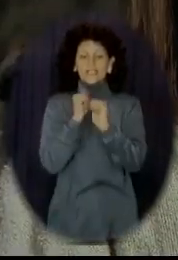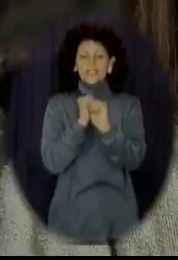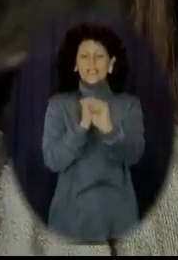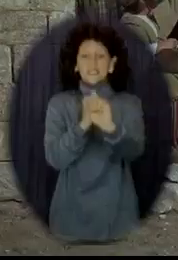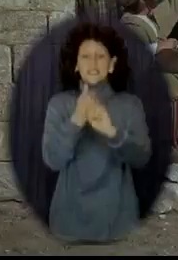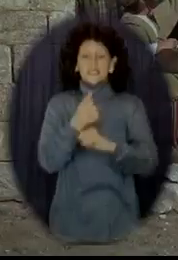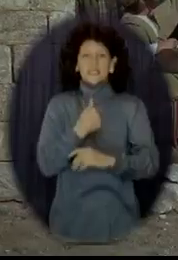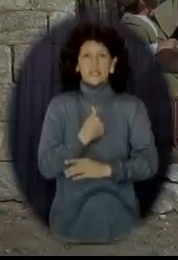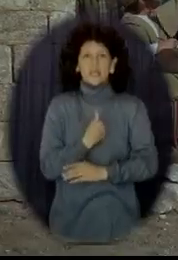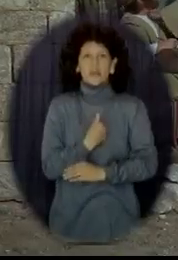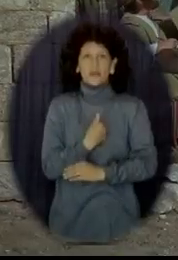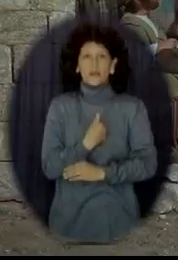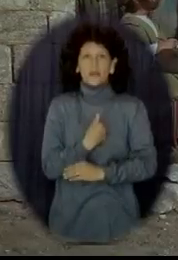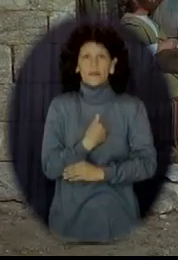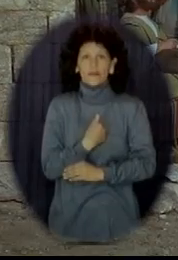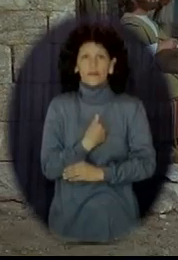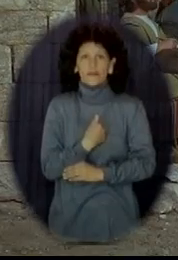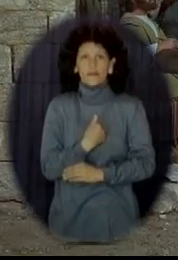Sígueme.